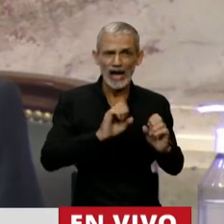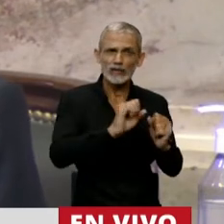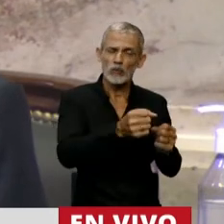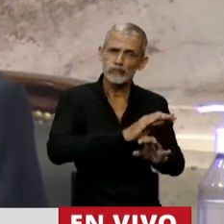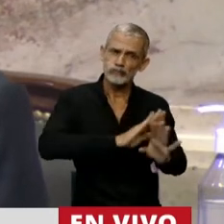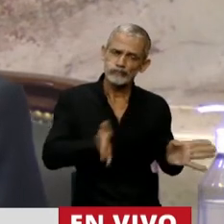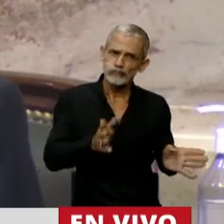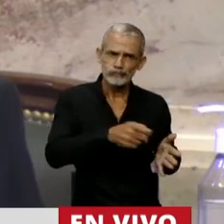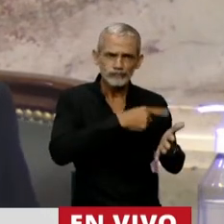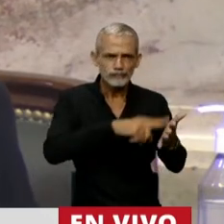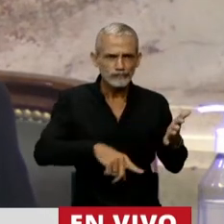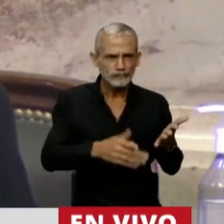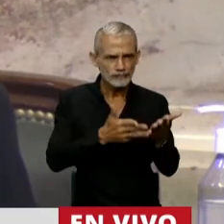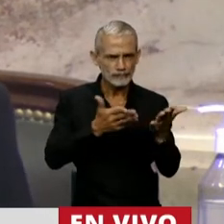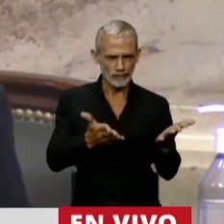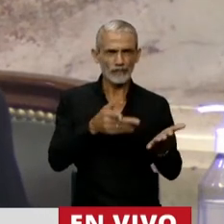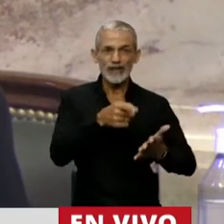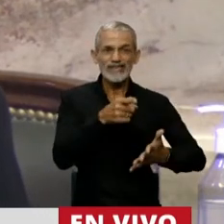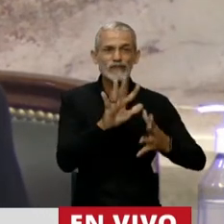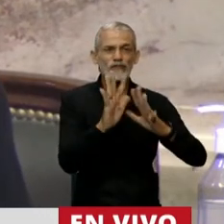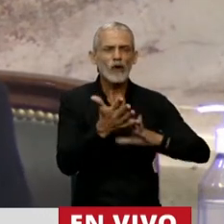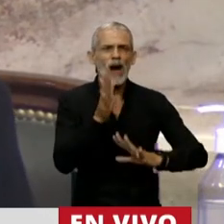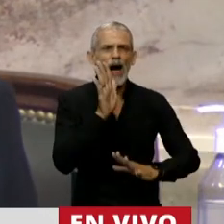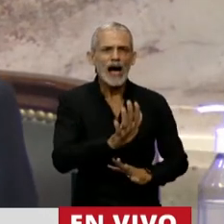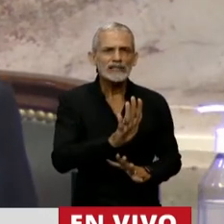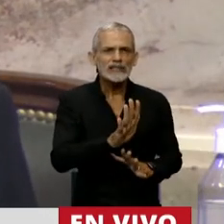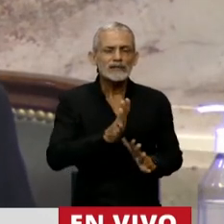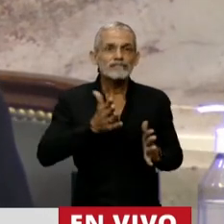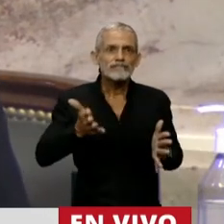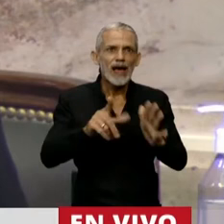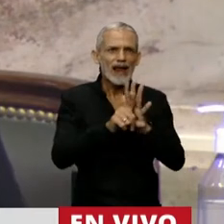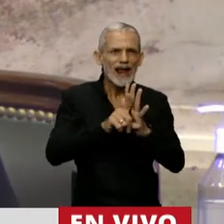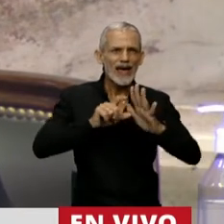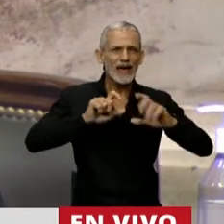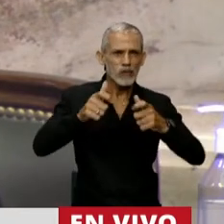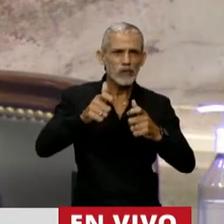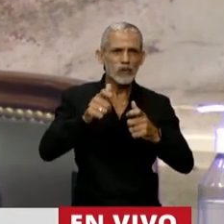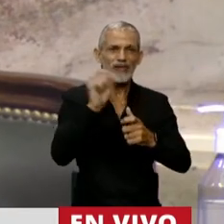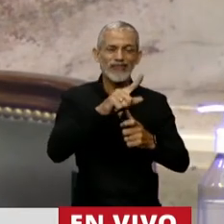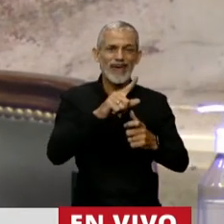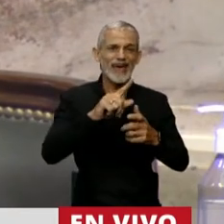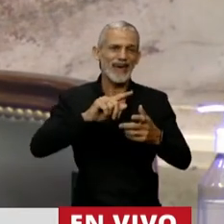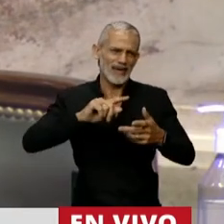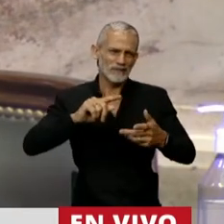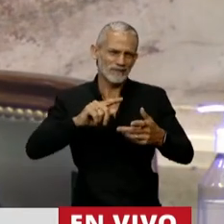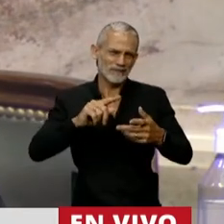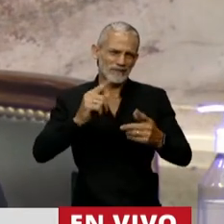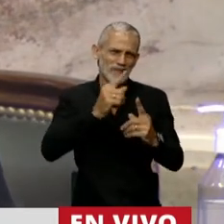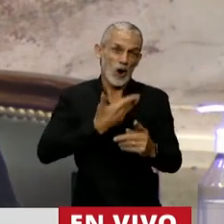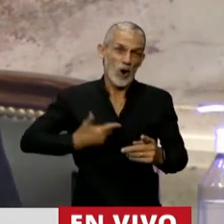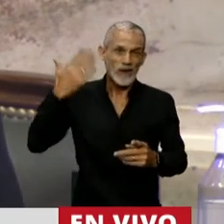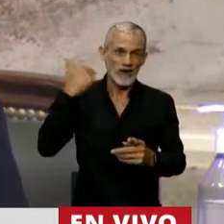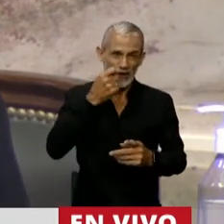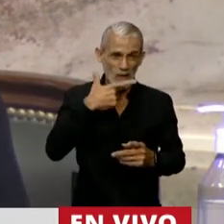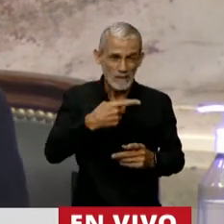bajo la consigna de que de esa manera, como la ley de movilidad de Cambiemos era pésima, bajo